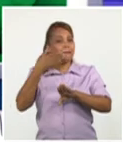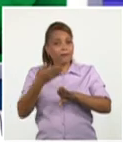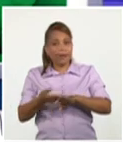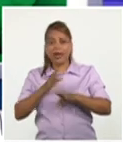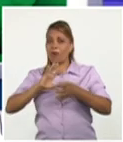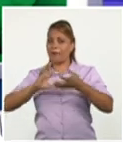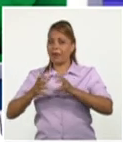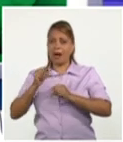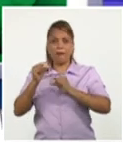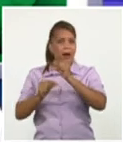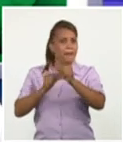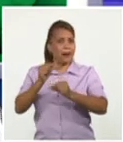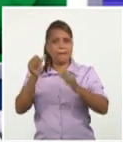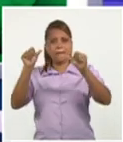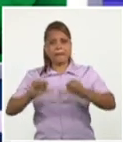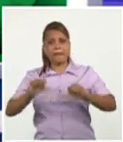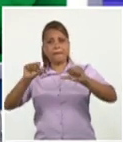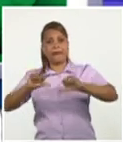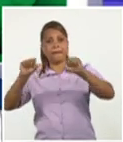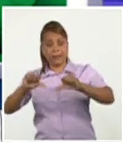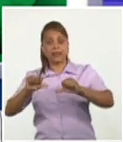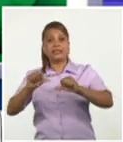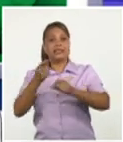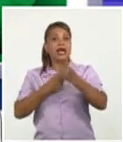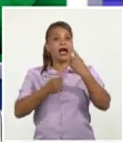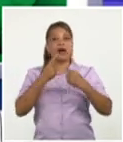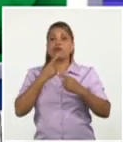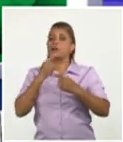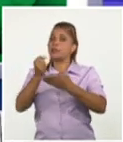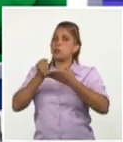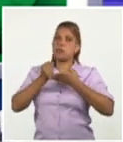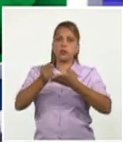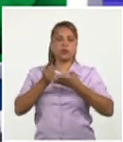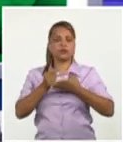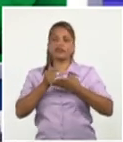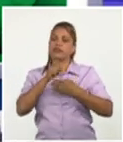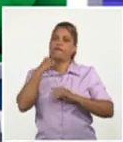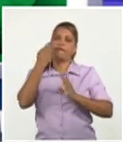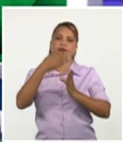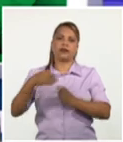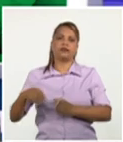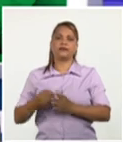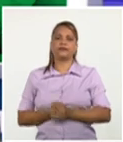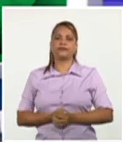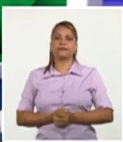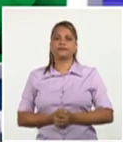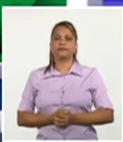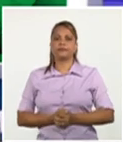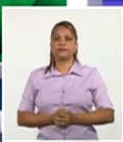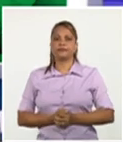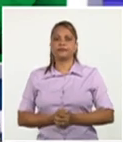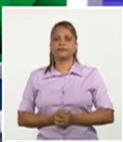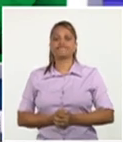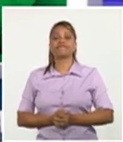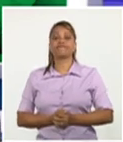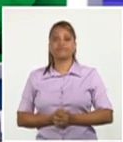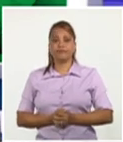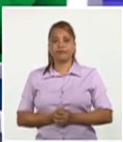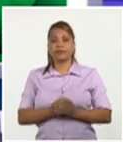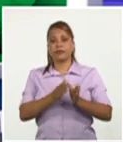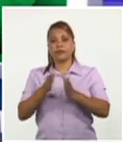complicaciones, y no obstante tratar de reanimarlo, pues fallece. Fallece también una paciente